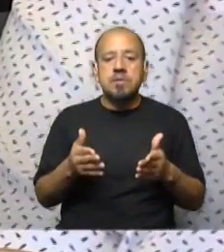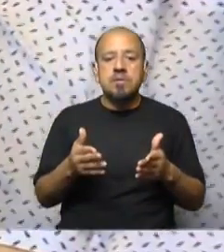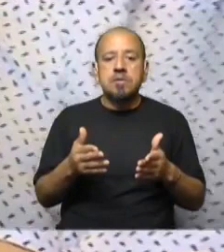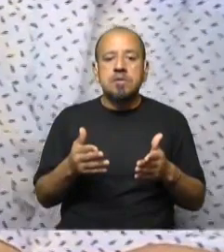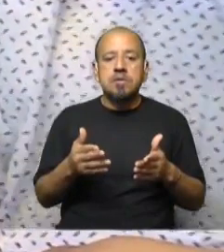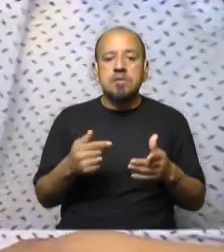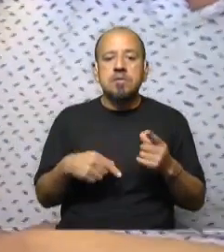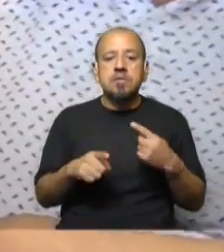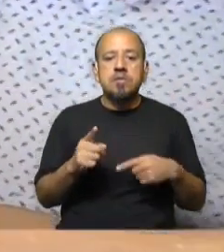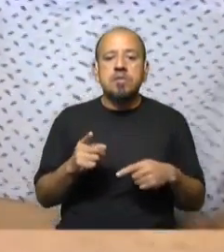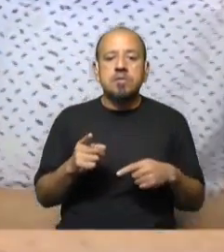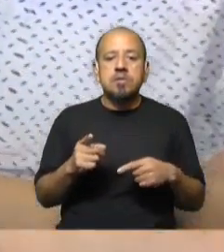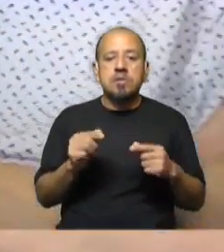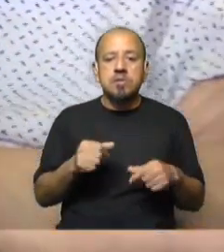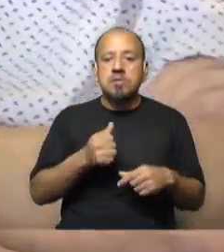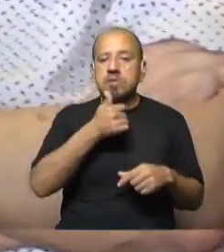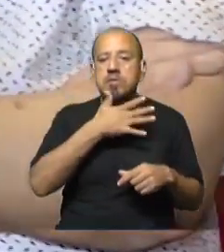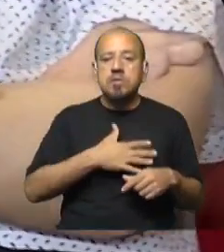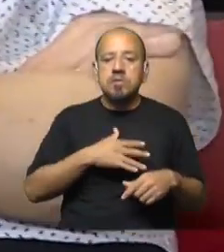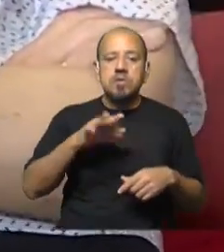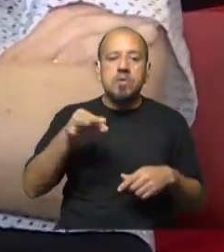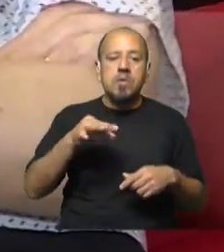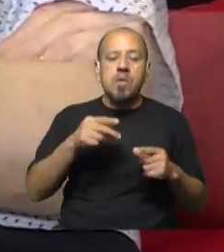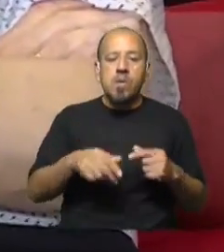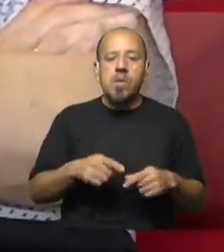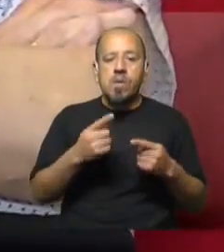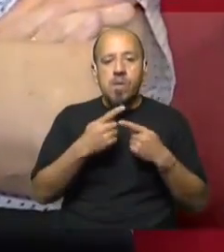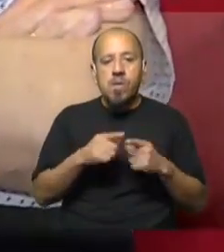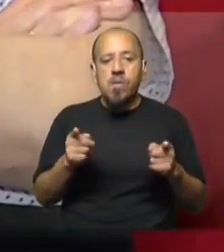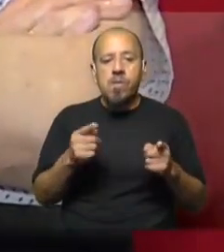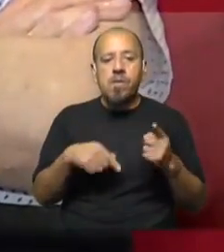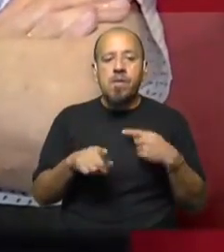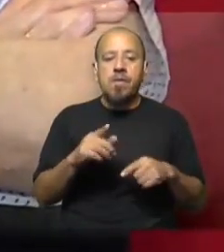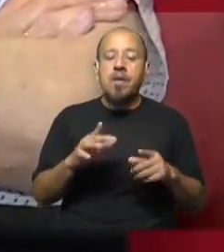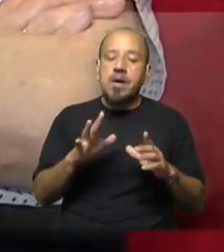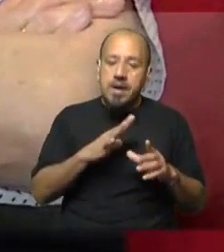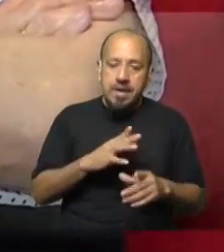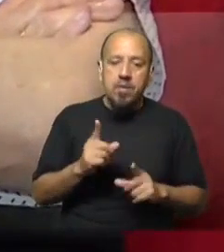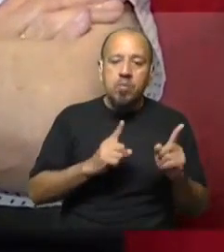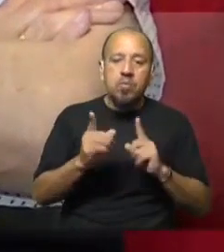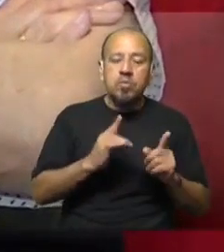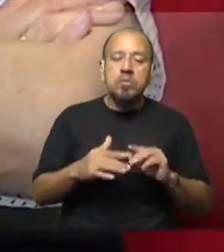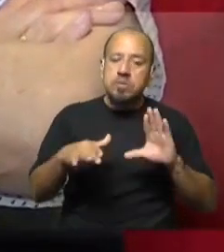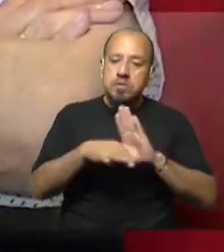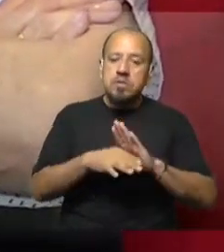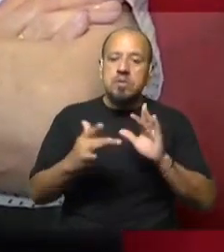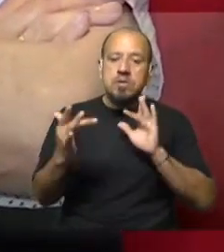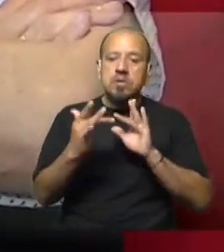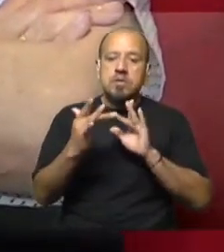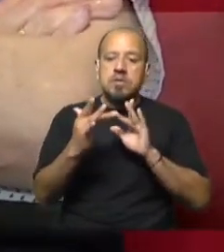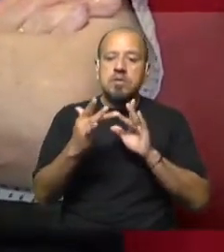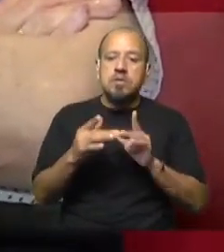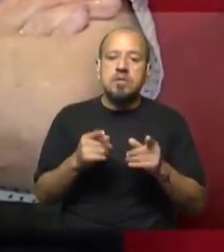Todos bajamos de los barcos. Y todos tenemos historias únicas, diferentes de esta, pero con algunos puntos de contacto. Y también con algunos puntos de